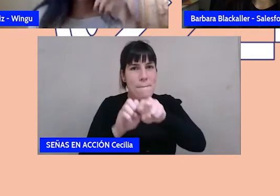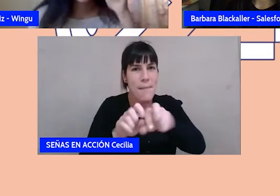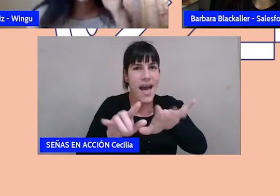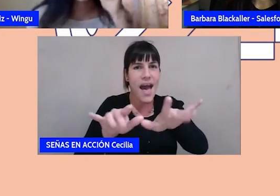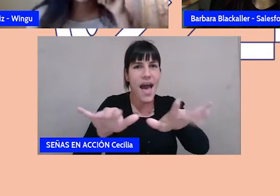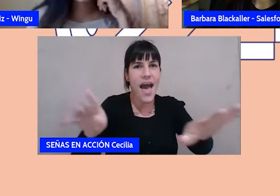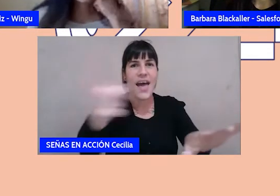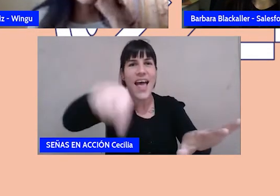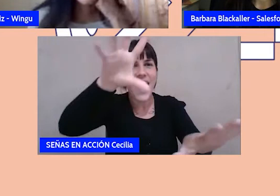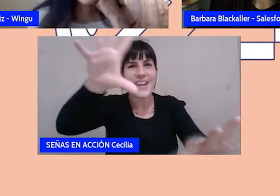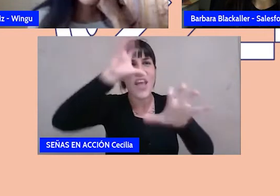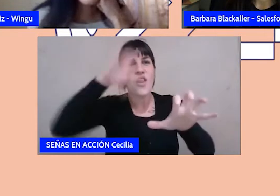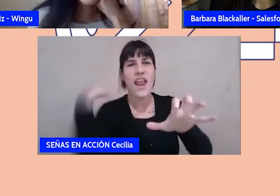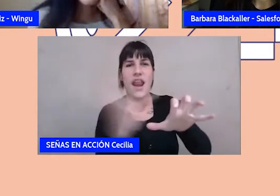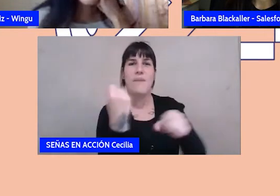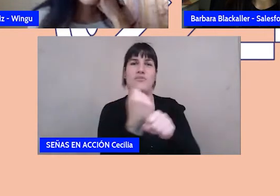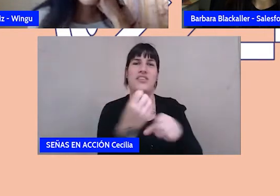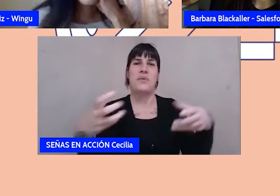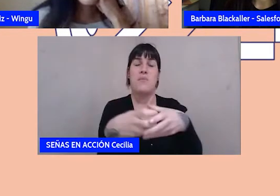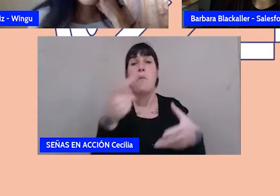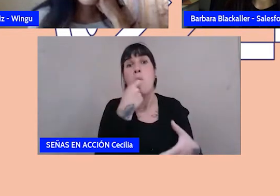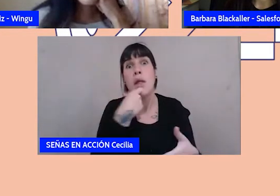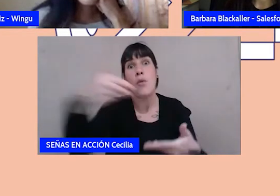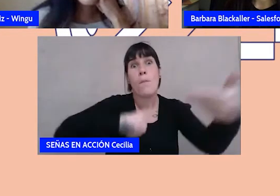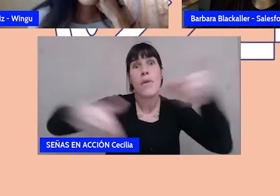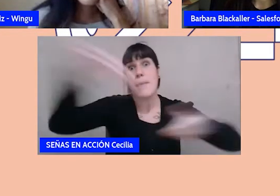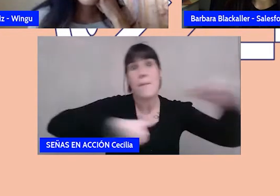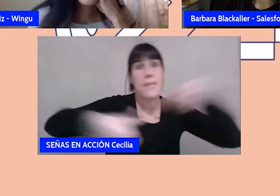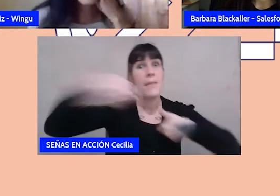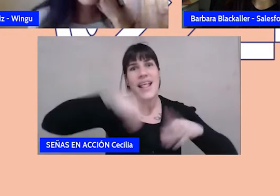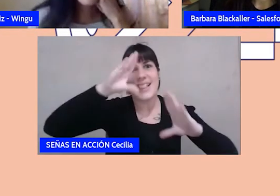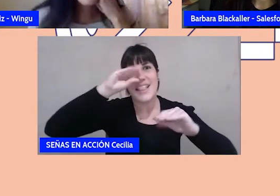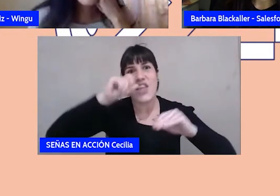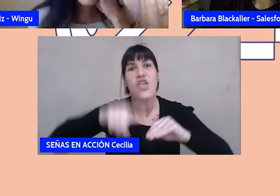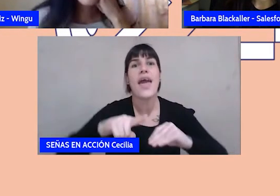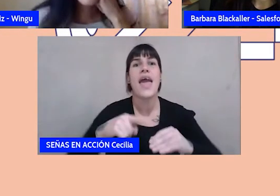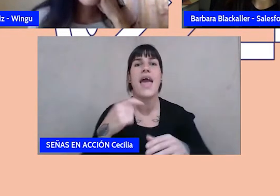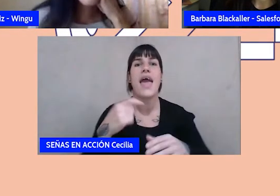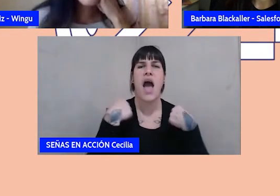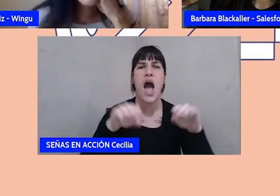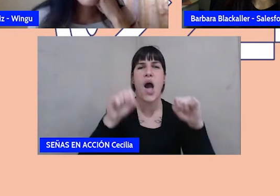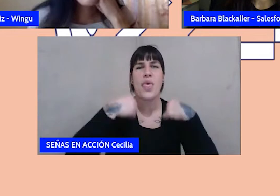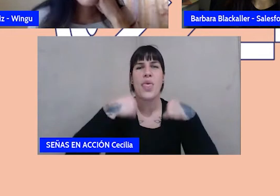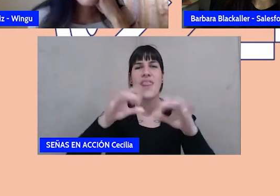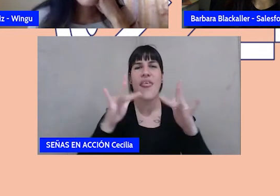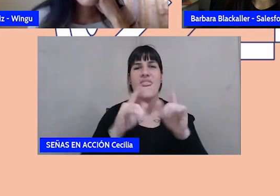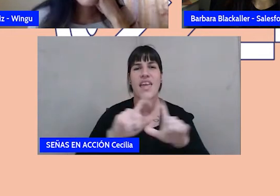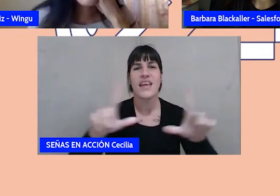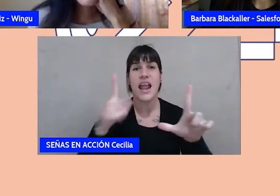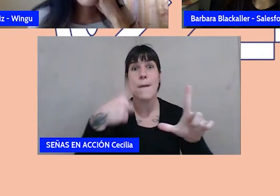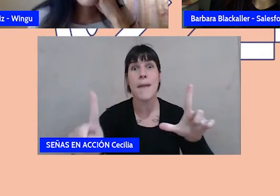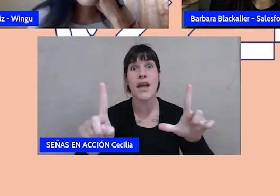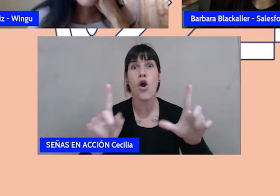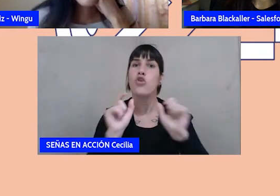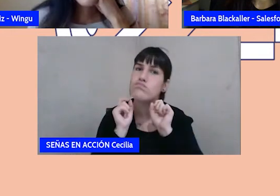sector. Por ejemplo, piden más capacitaciones en habilidades digitales, pero también lideradas por mujeres,